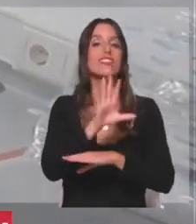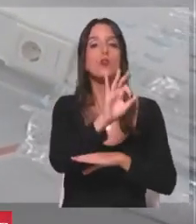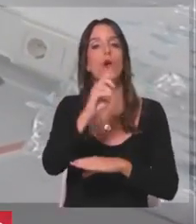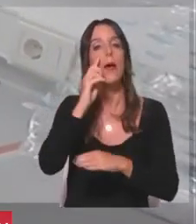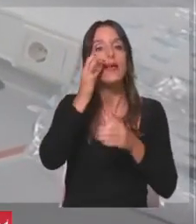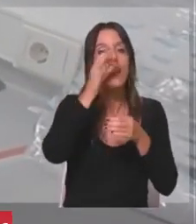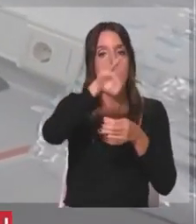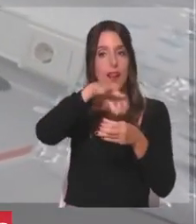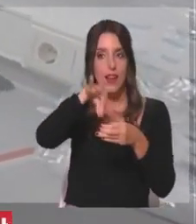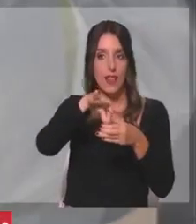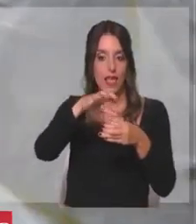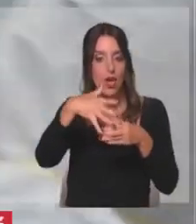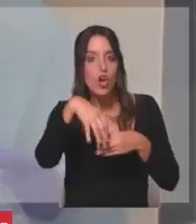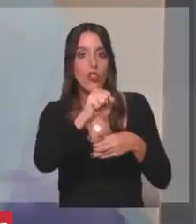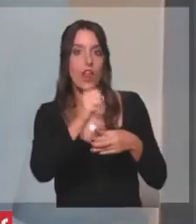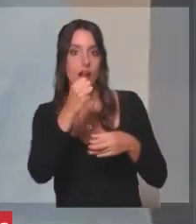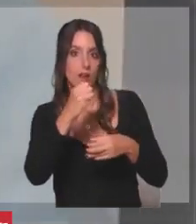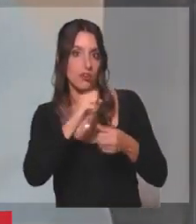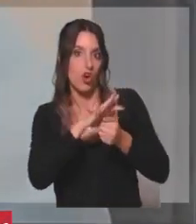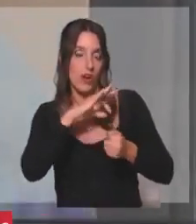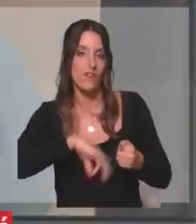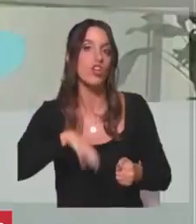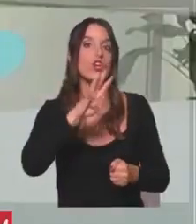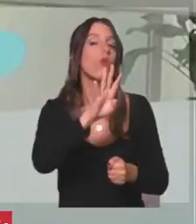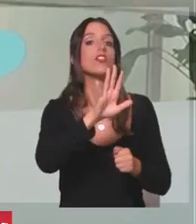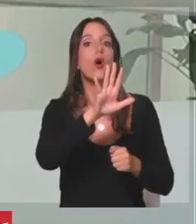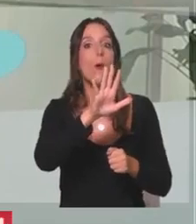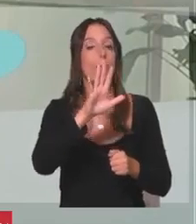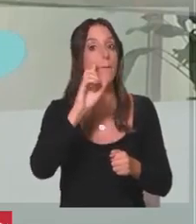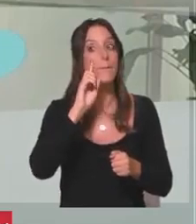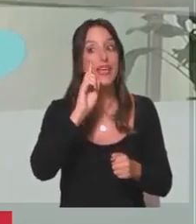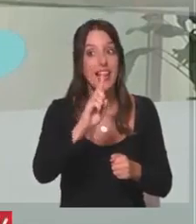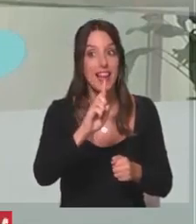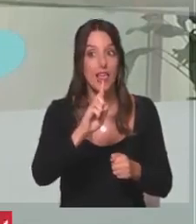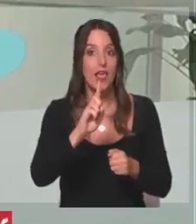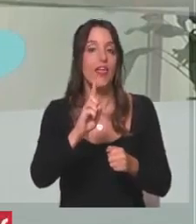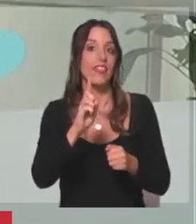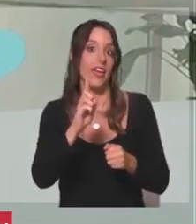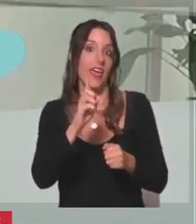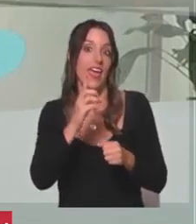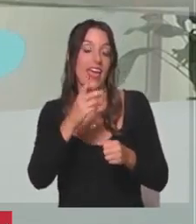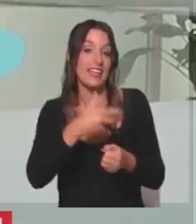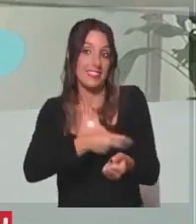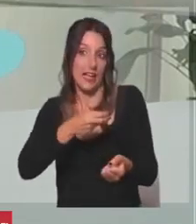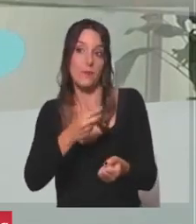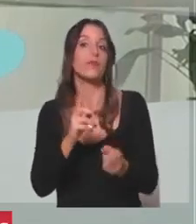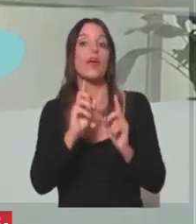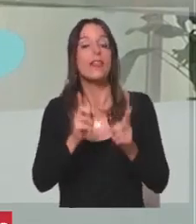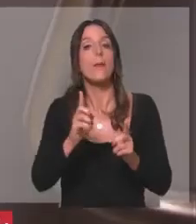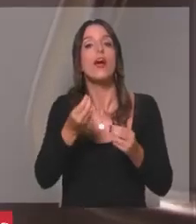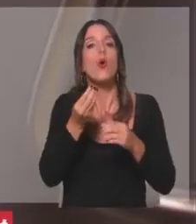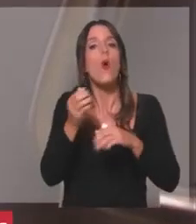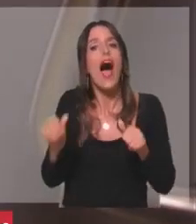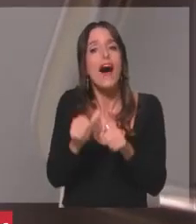de diagnóstico de COVID-19 y 400.000 de cero diagnóstico. Los tests serológicos de fabricación nacional